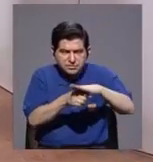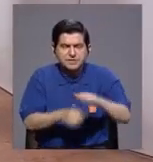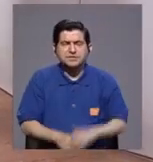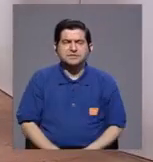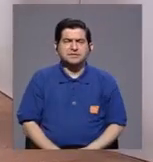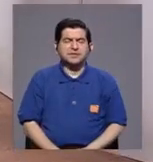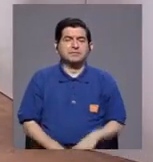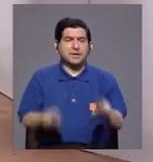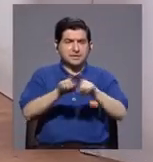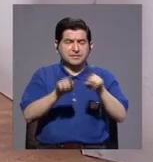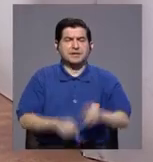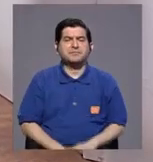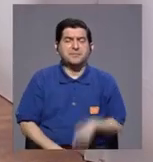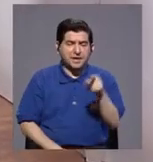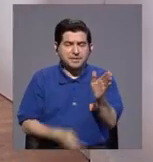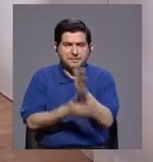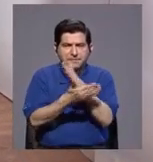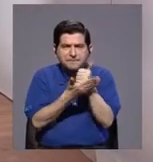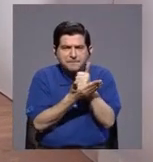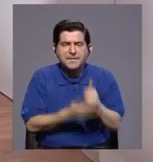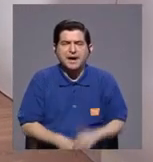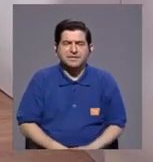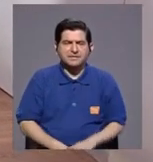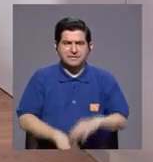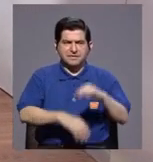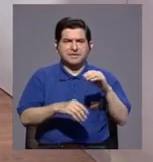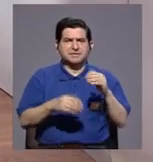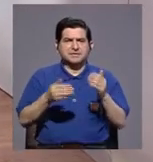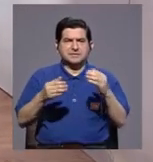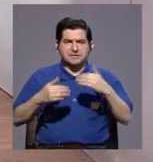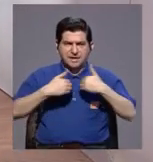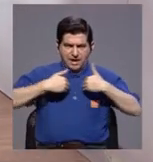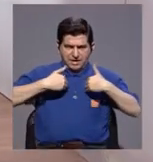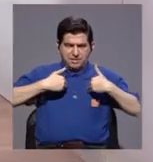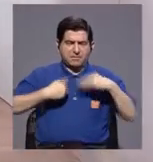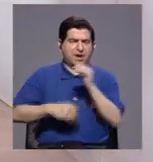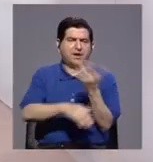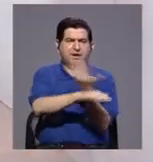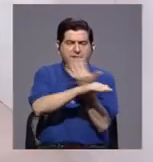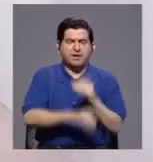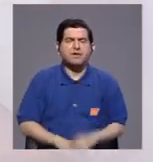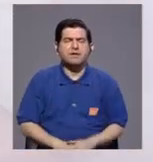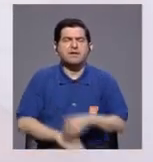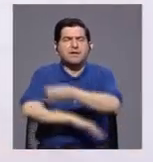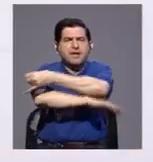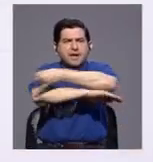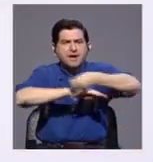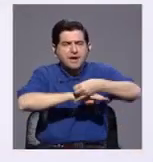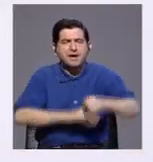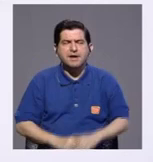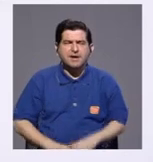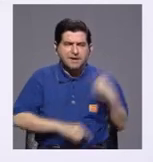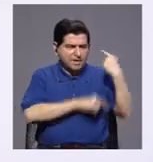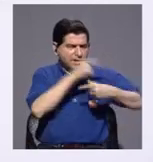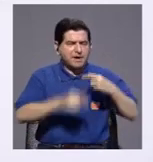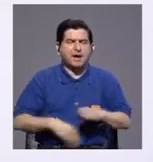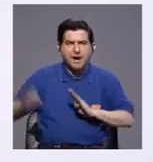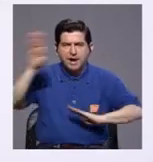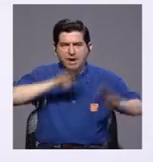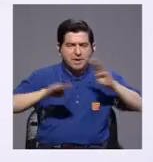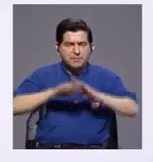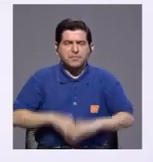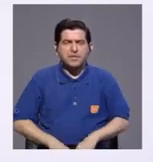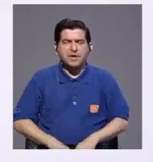y el cultivo de tejidos vegetales cursos como ingeniería genética como bioinformática como